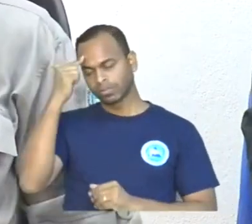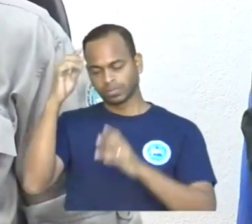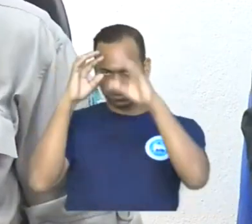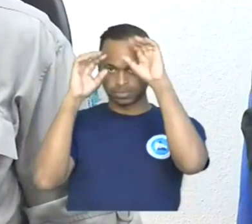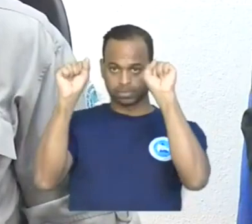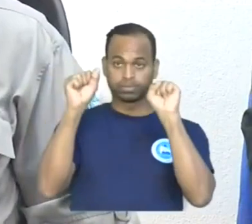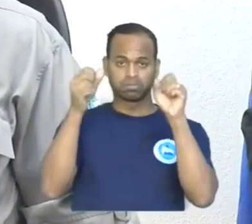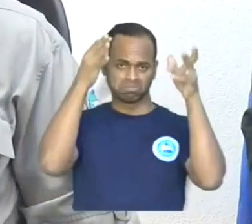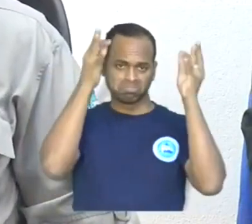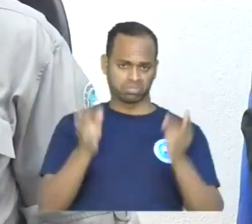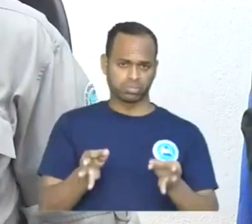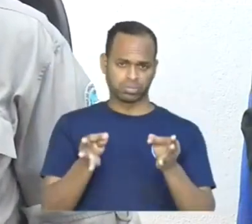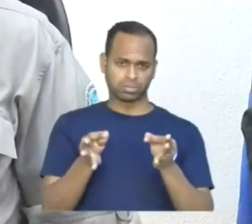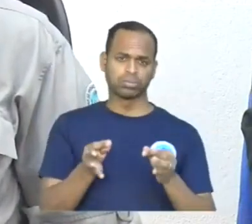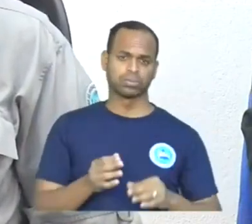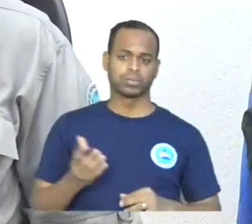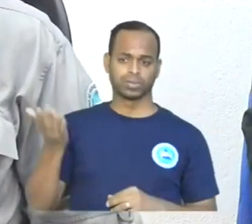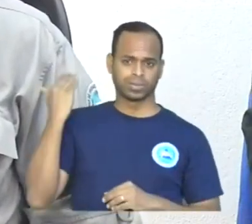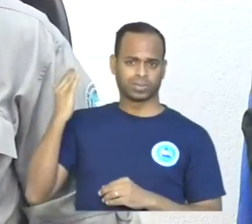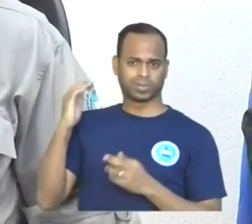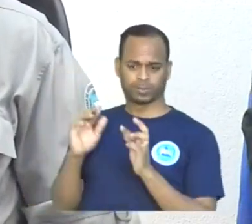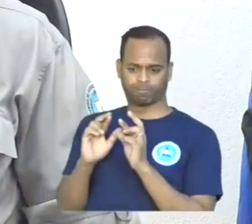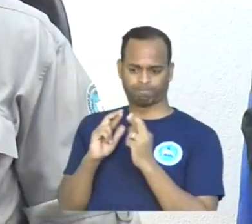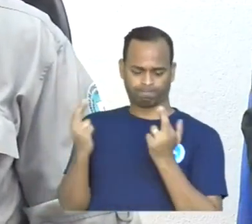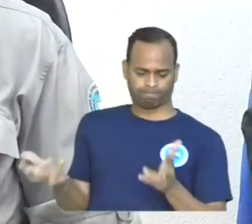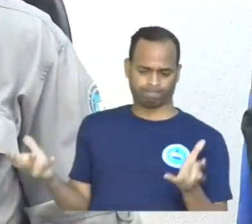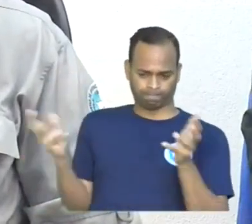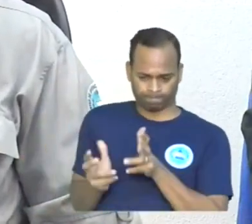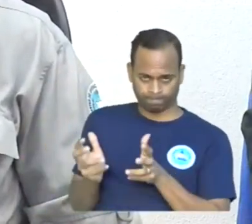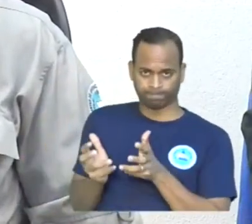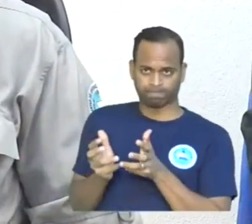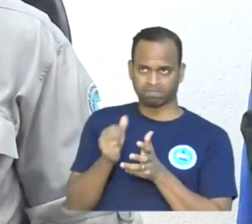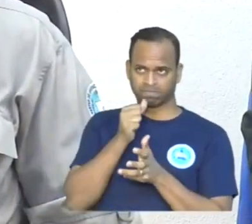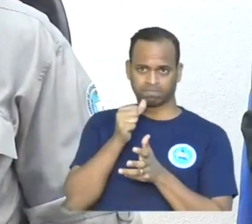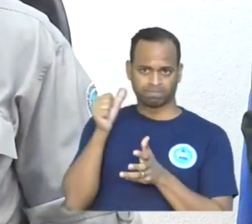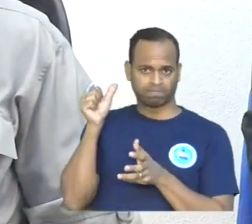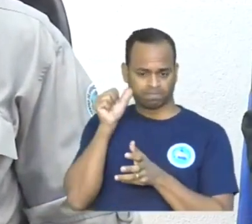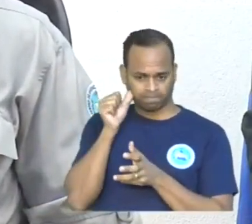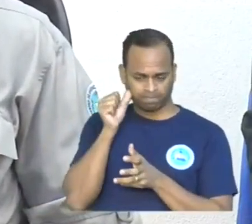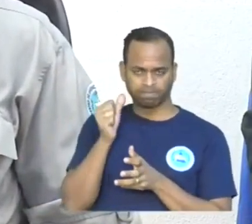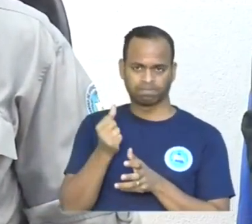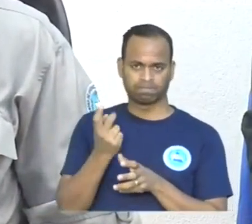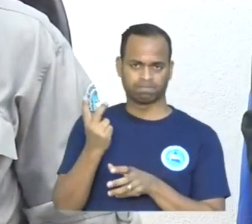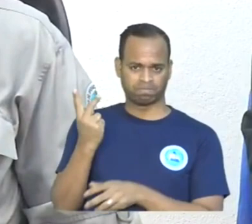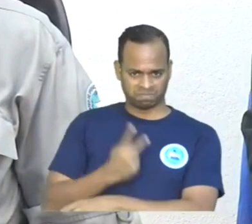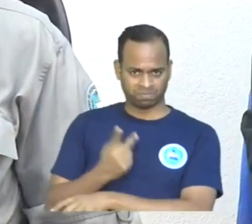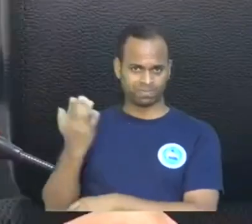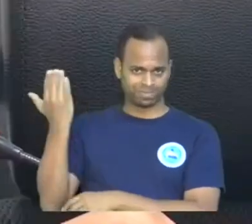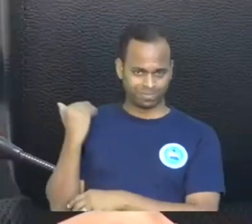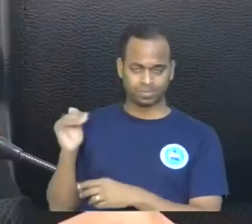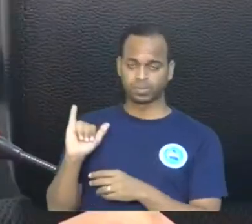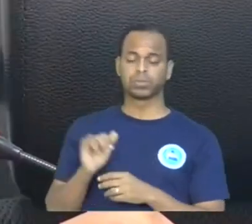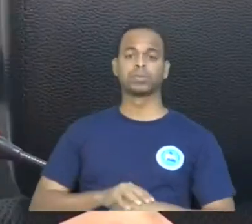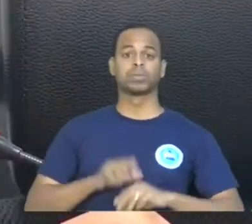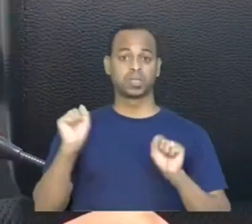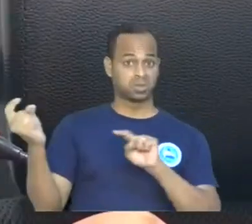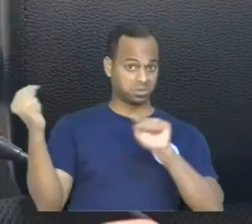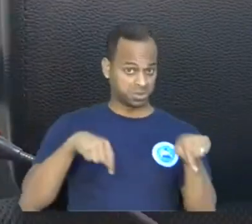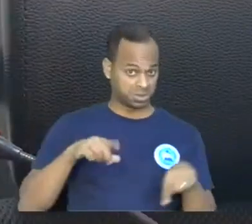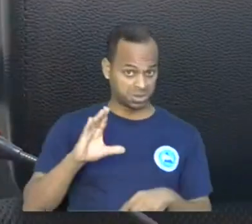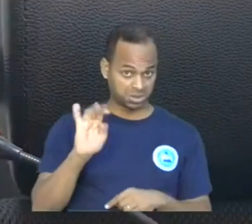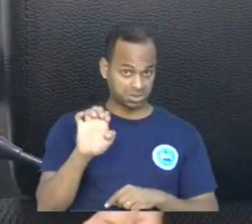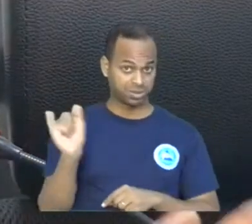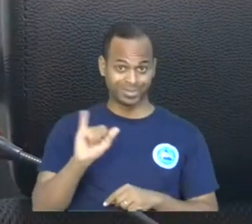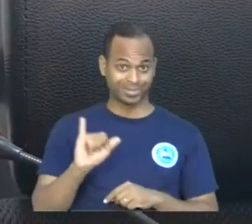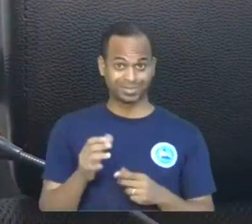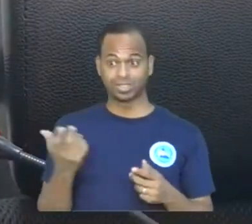que lo dispuso desde que nos reunimos ayer, antes de ayer. ¿Pudiera personarse aquí al COE como lo ha hecho en otras